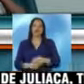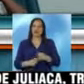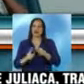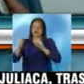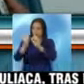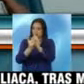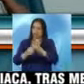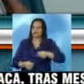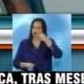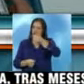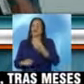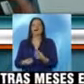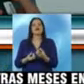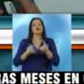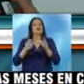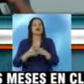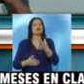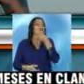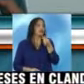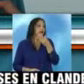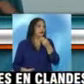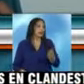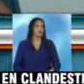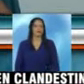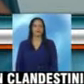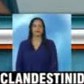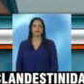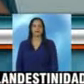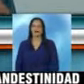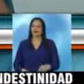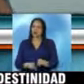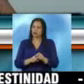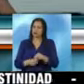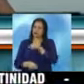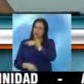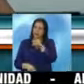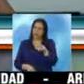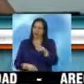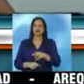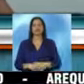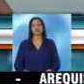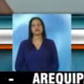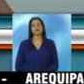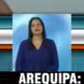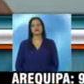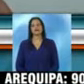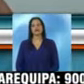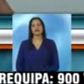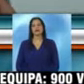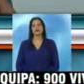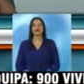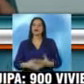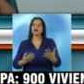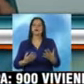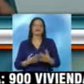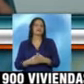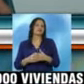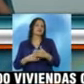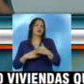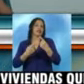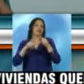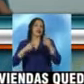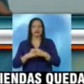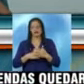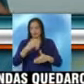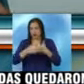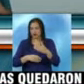en el mes de diciembre. Además, ellos accionaron de diversos procesos, entre los cuales recursos de